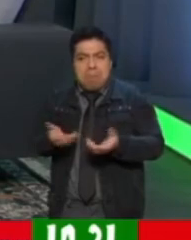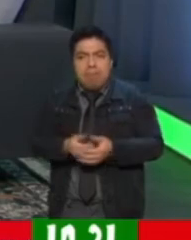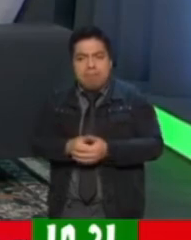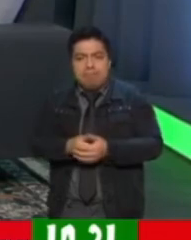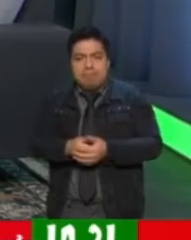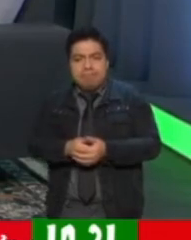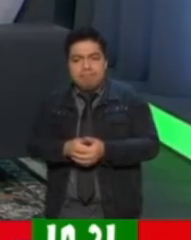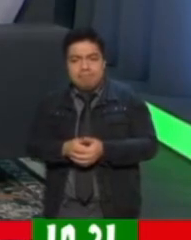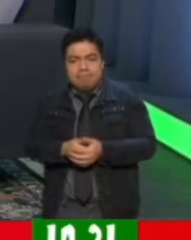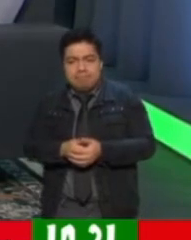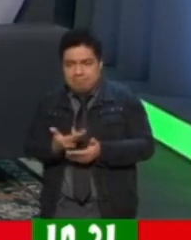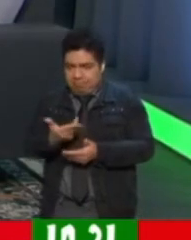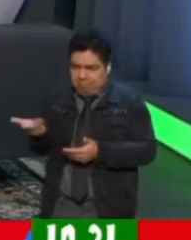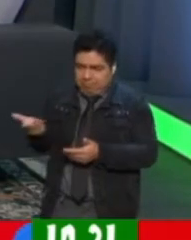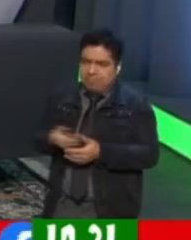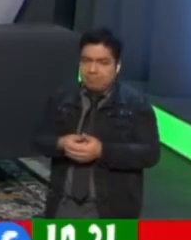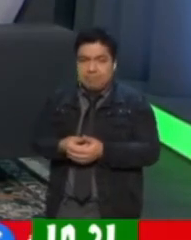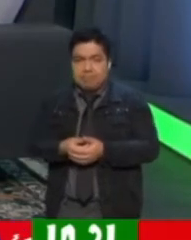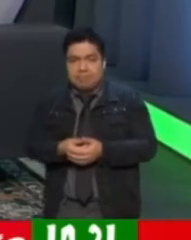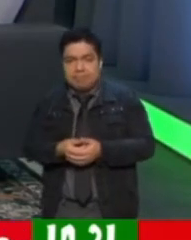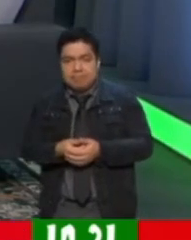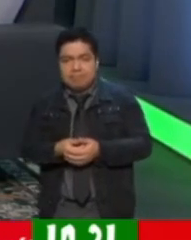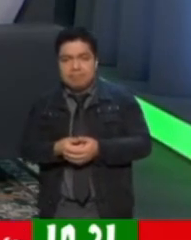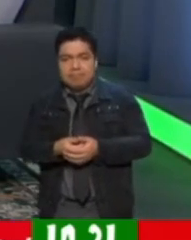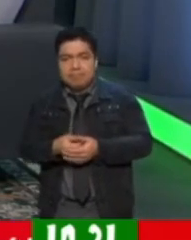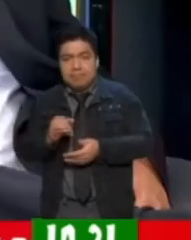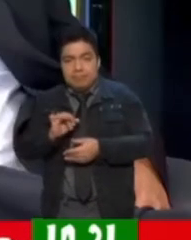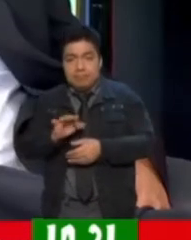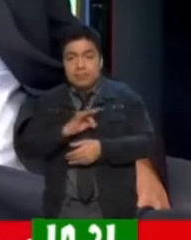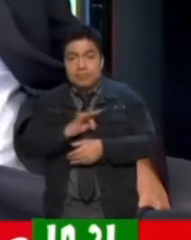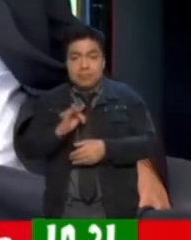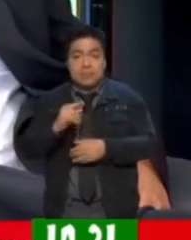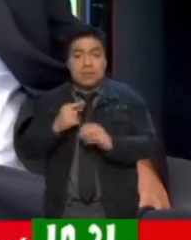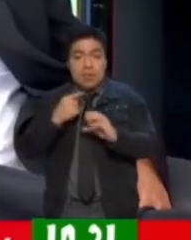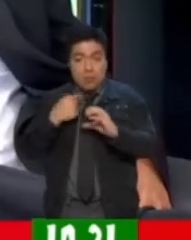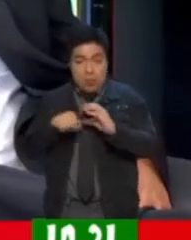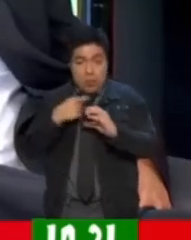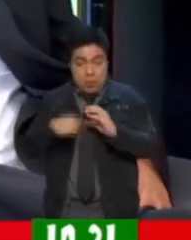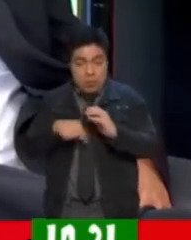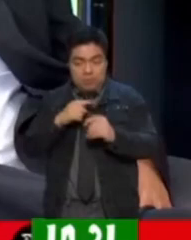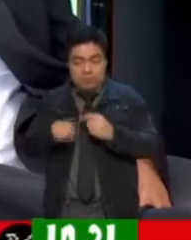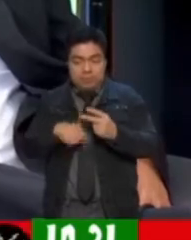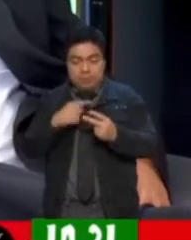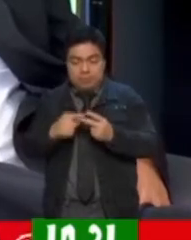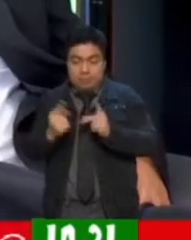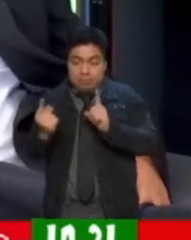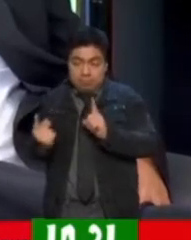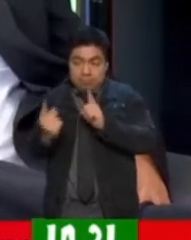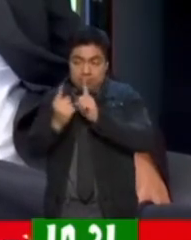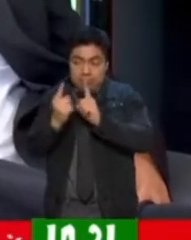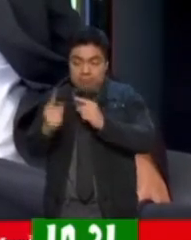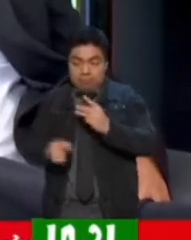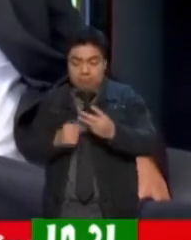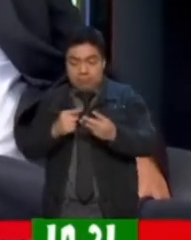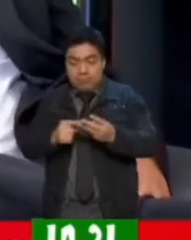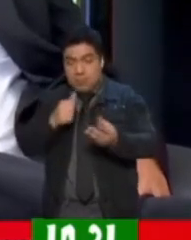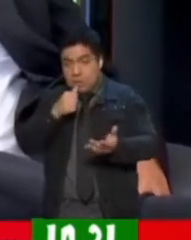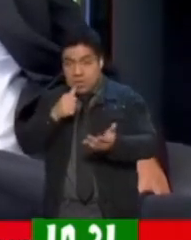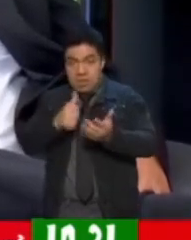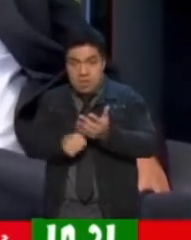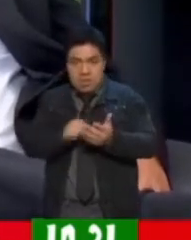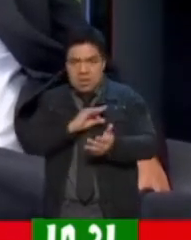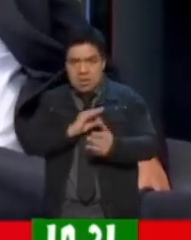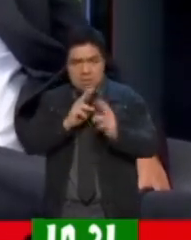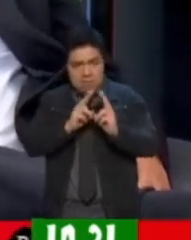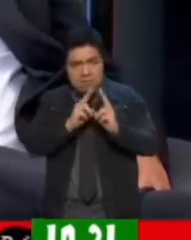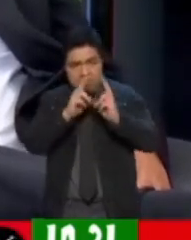Sí. Sí, en esta parte lo pueden hacer vía correo electrónico, pueden ser de manera presencial, presentan un escrito que lo pueden bajar